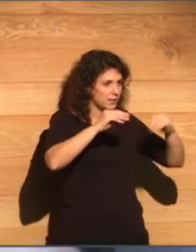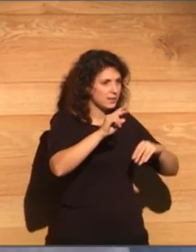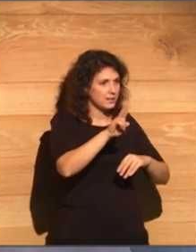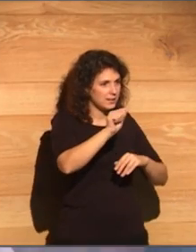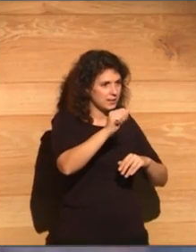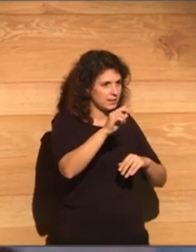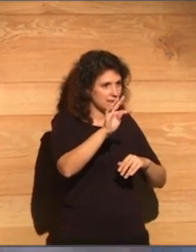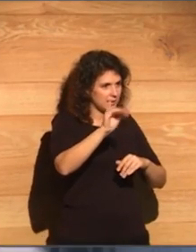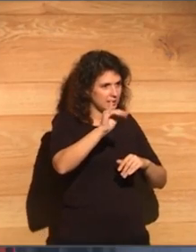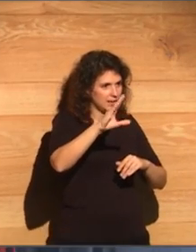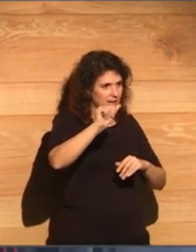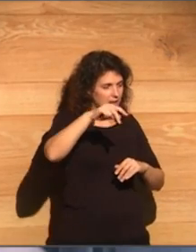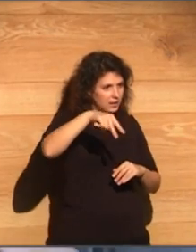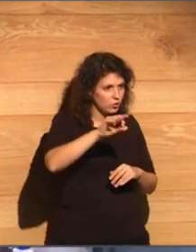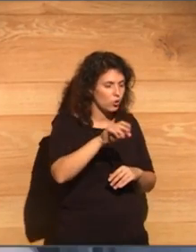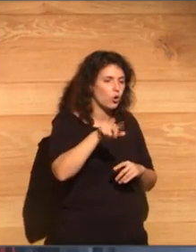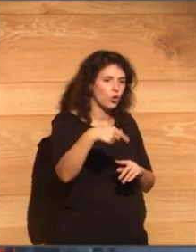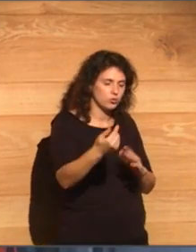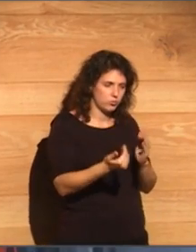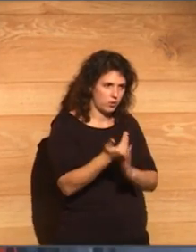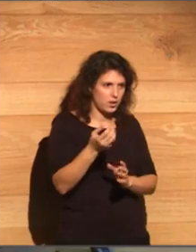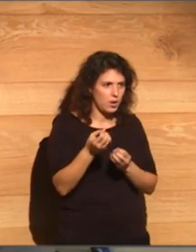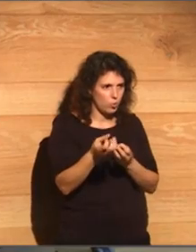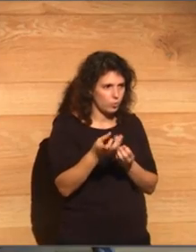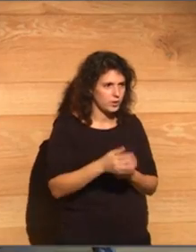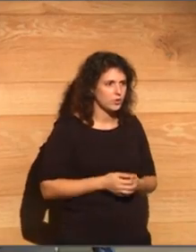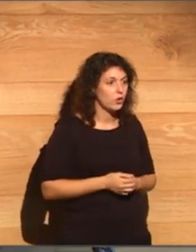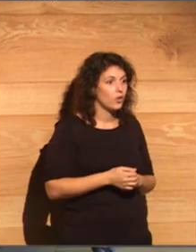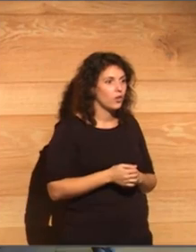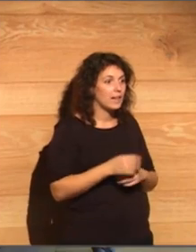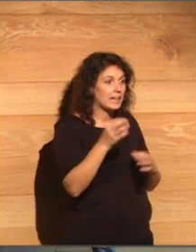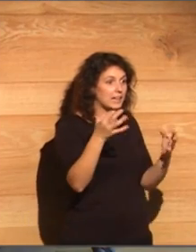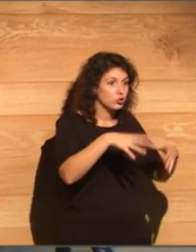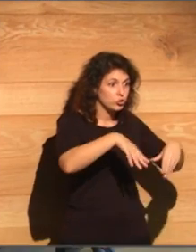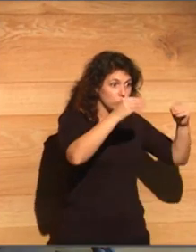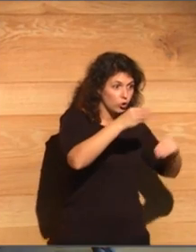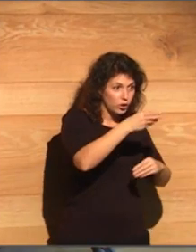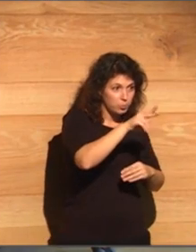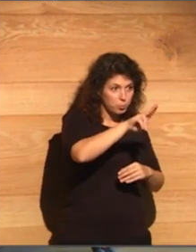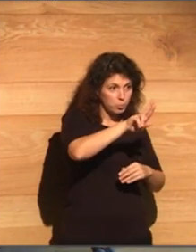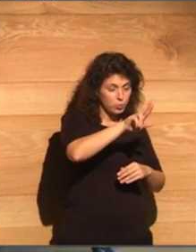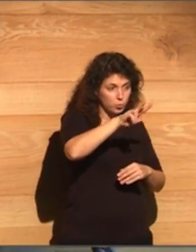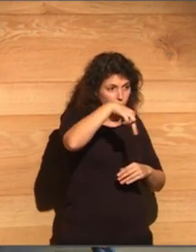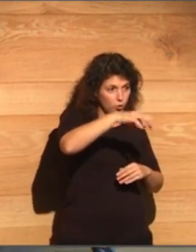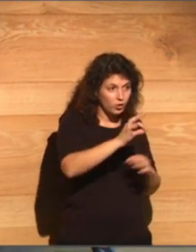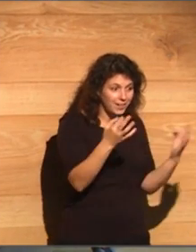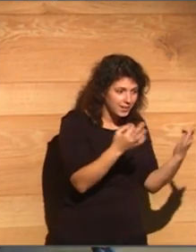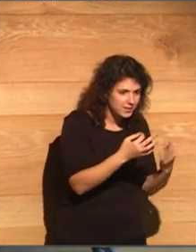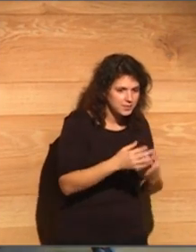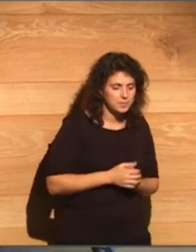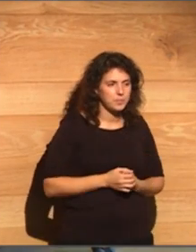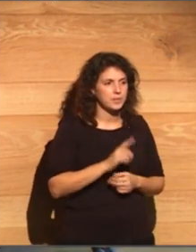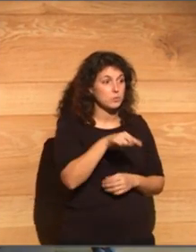queréis, lo cuento un día, que es larguísimo. Y es. Que es Torre Bruno. Es Torre Bruno. Que es Torre Bruno. Es maravilloso. Lo cuento en Espía de Dios, mi primera novela. Pero da